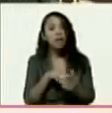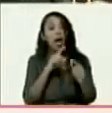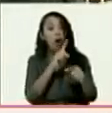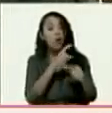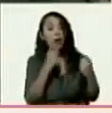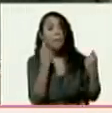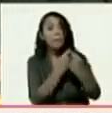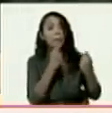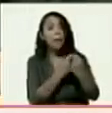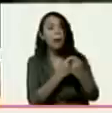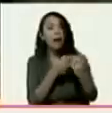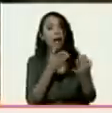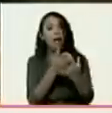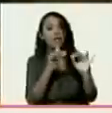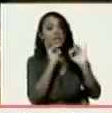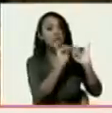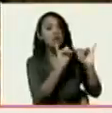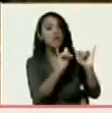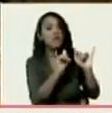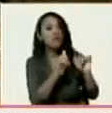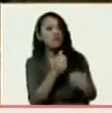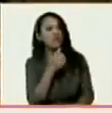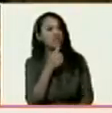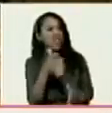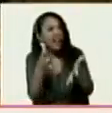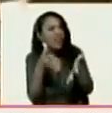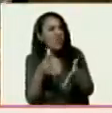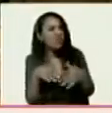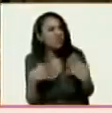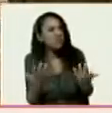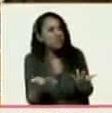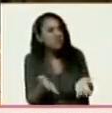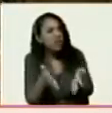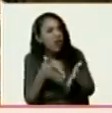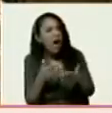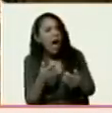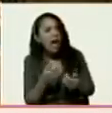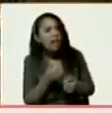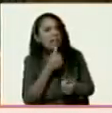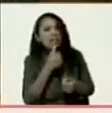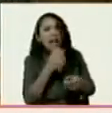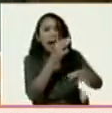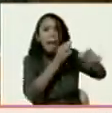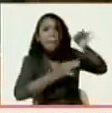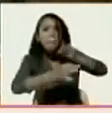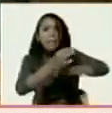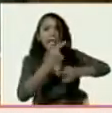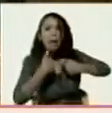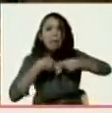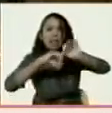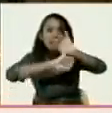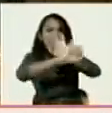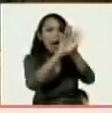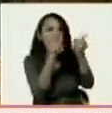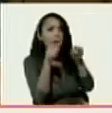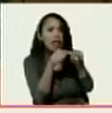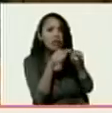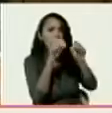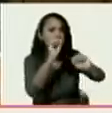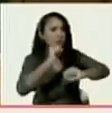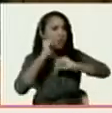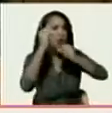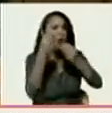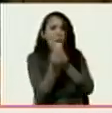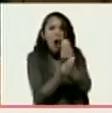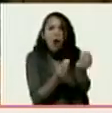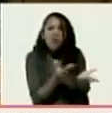ellos. ¿Quién ganó? ¿Qué fue lo que ganó? Alguien que me diga, ¿cómo hacen para convertir eso en una victoria?